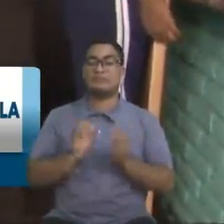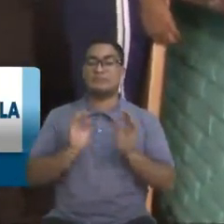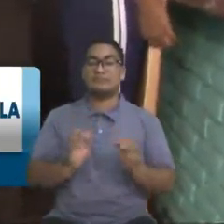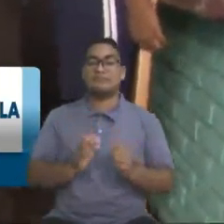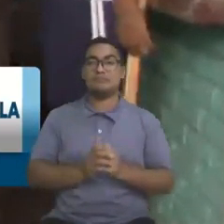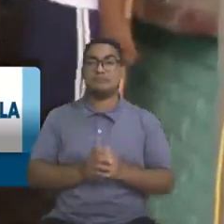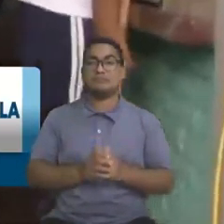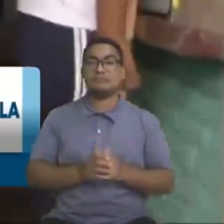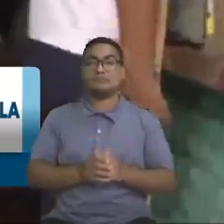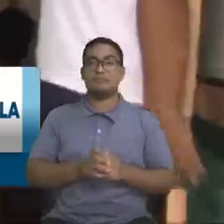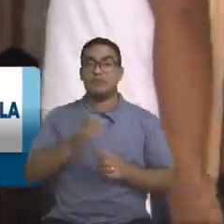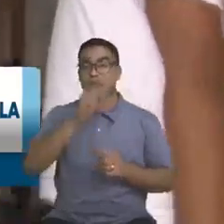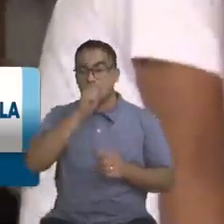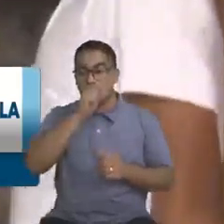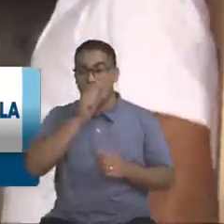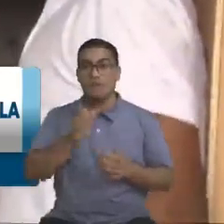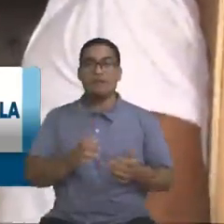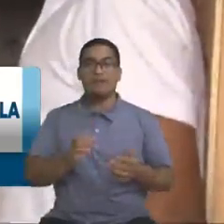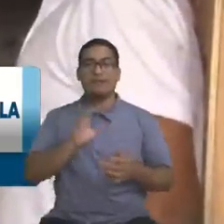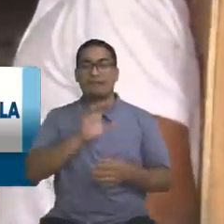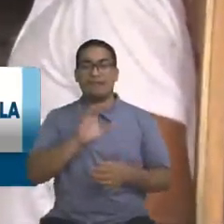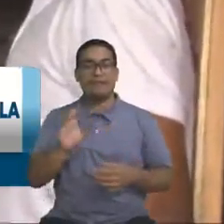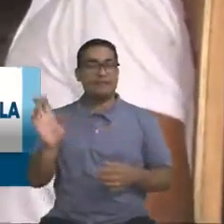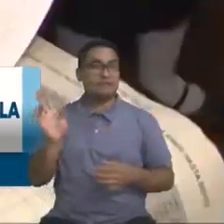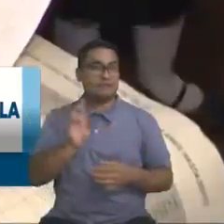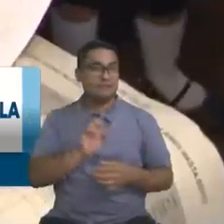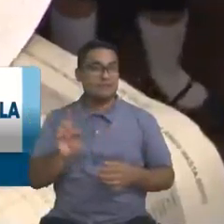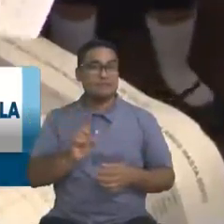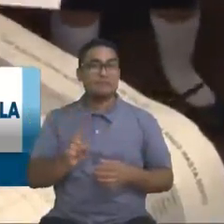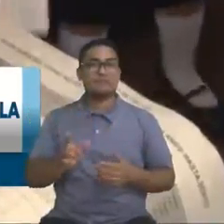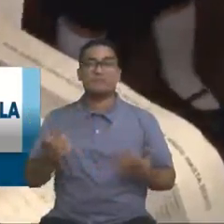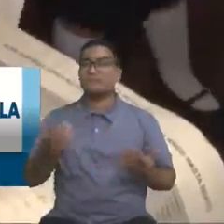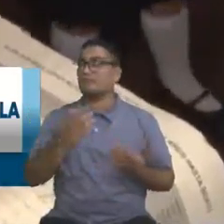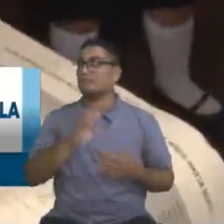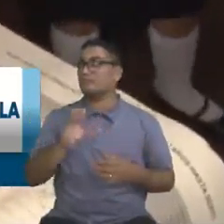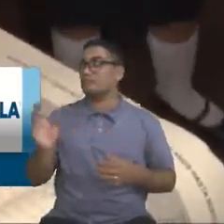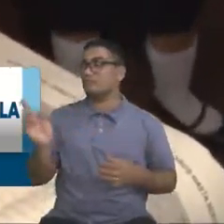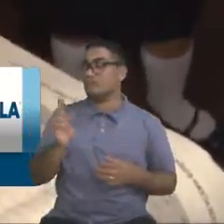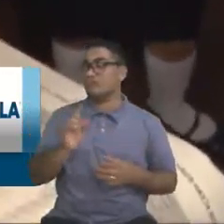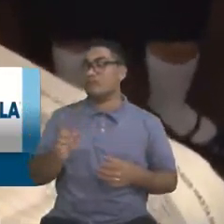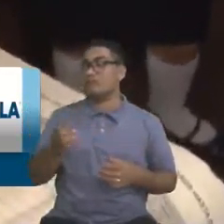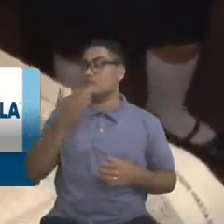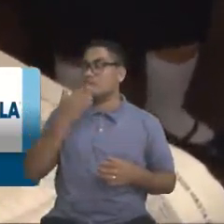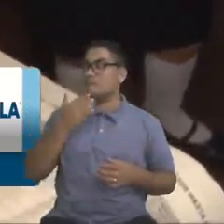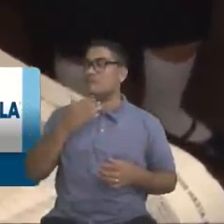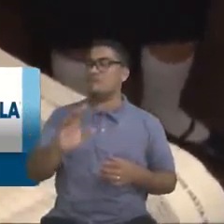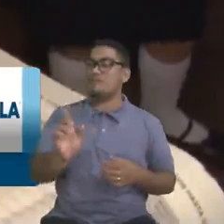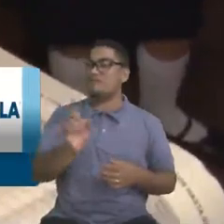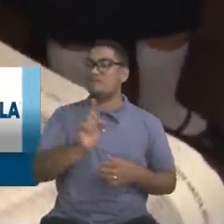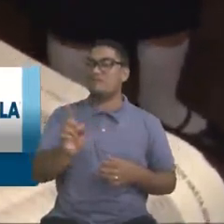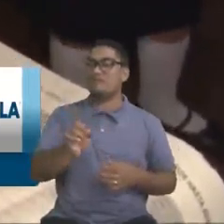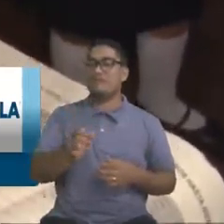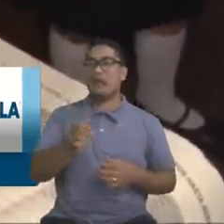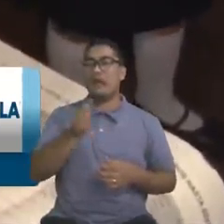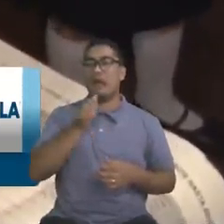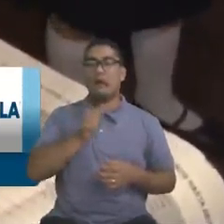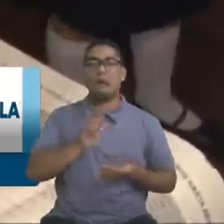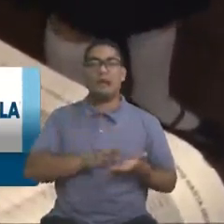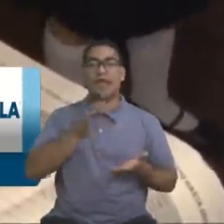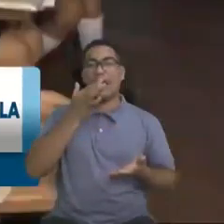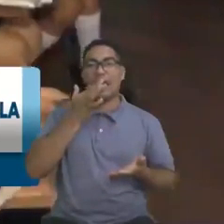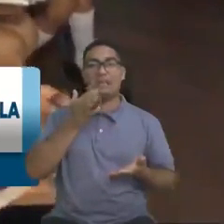como que esté tomando gaseosa, agua de azúcar, no son naturales. Entonces, alistarle su refresco natural, su frutita,